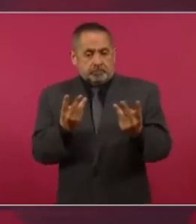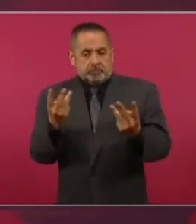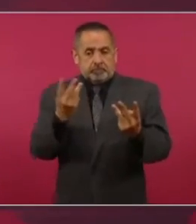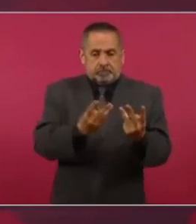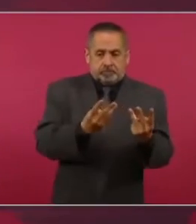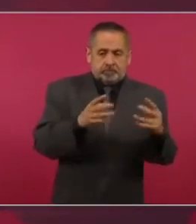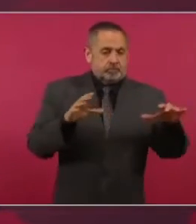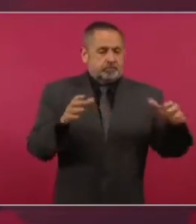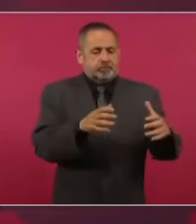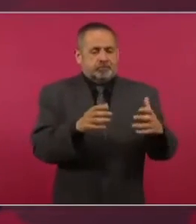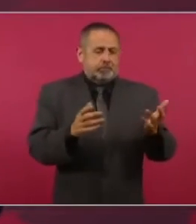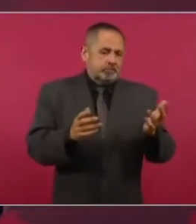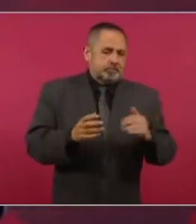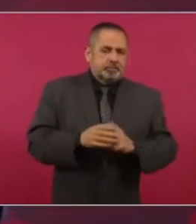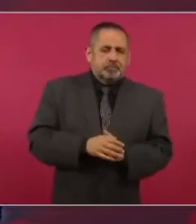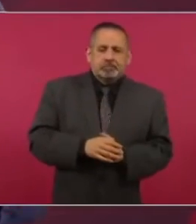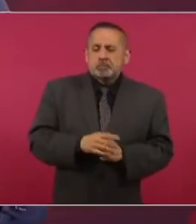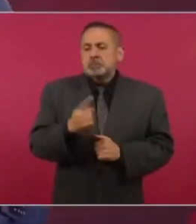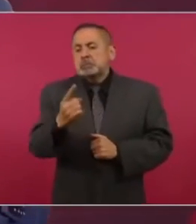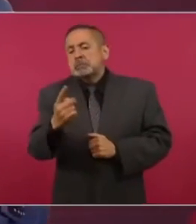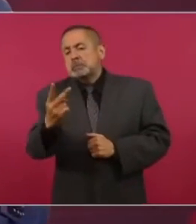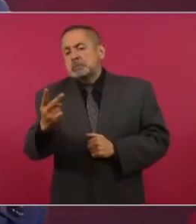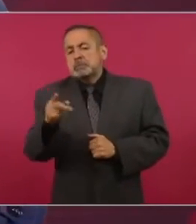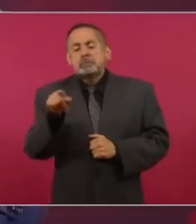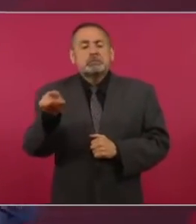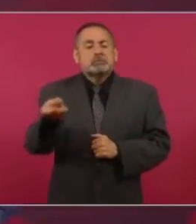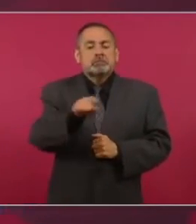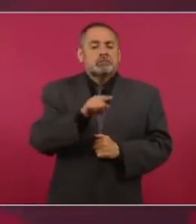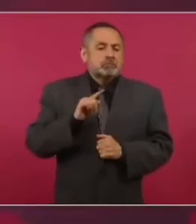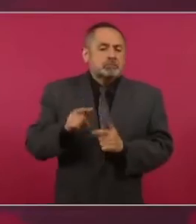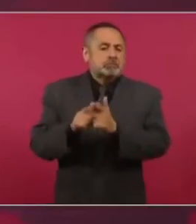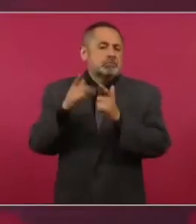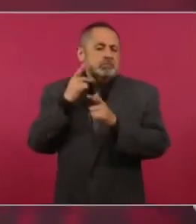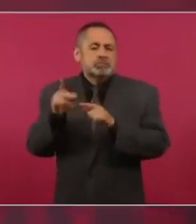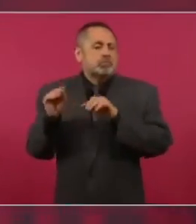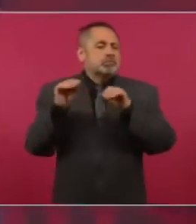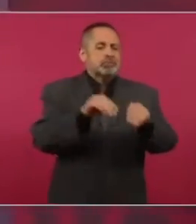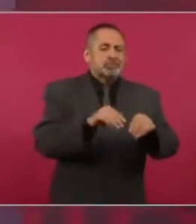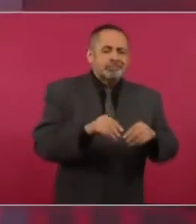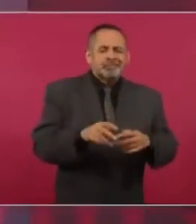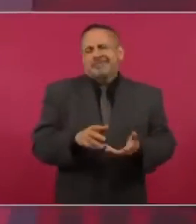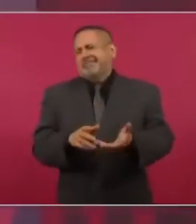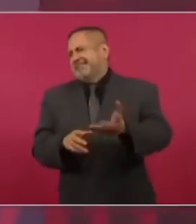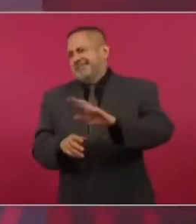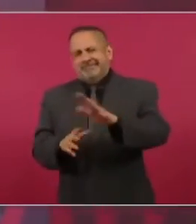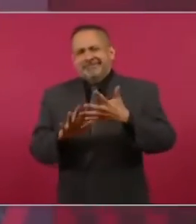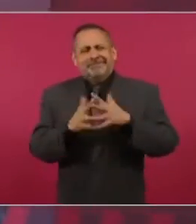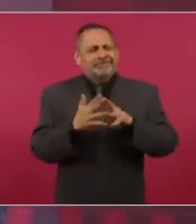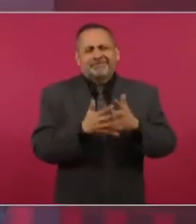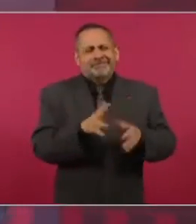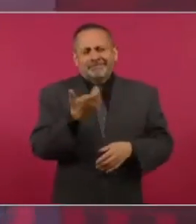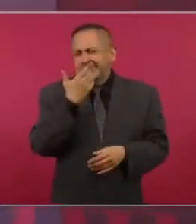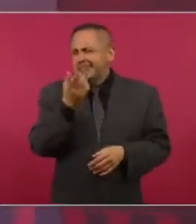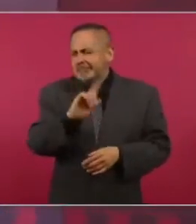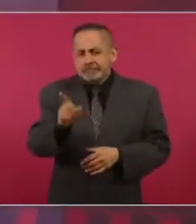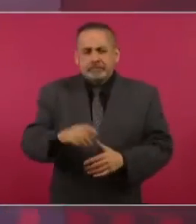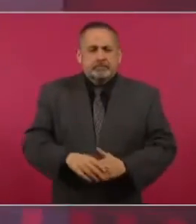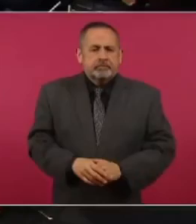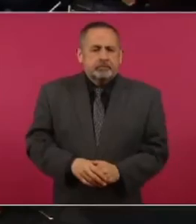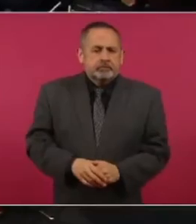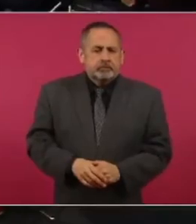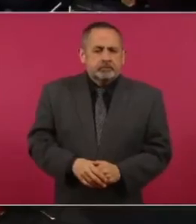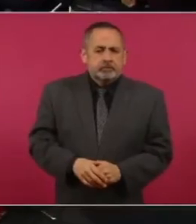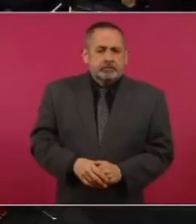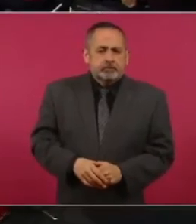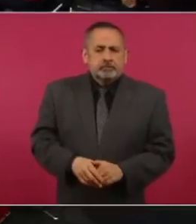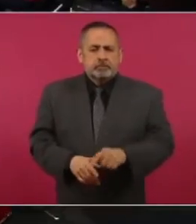¿sí?, y 1 o 2 por el resto de los partidos. Eso no. Presidente, en otro